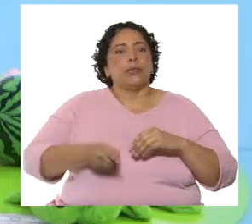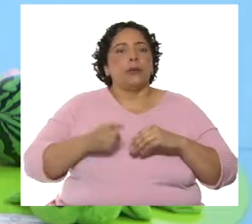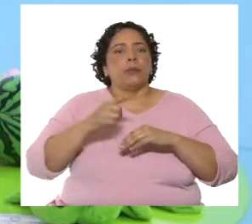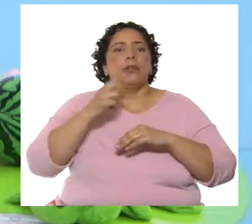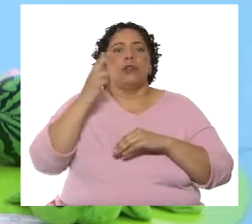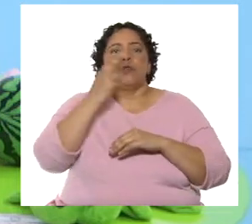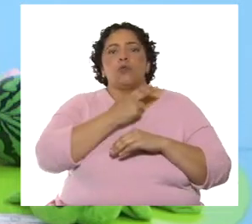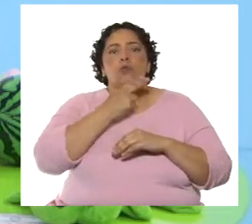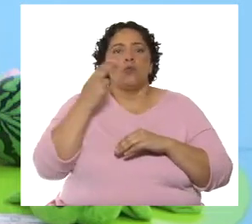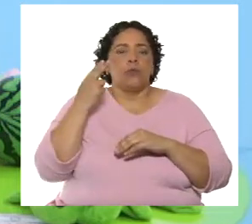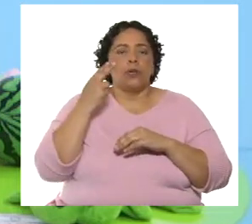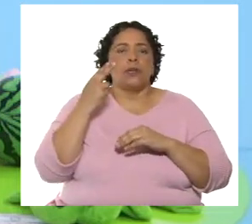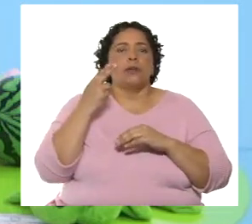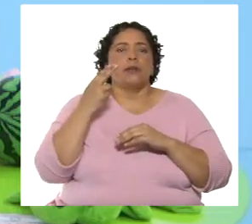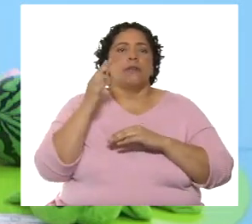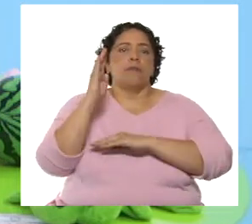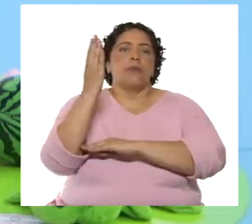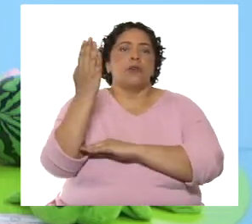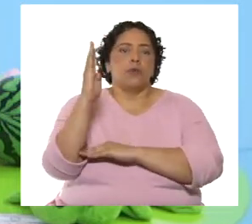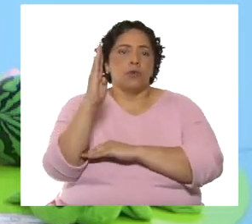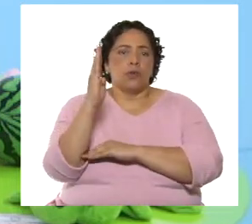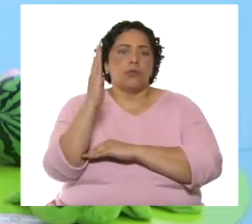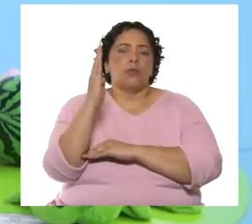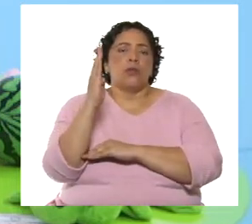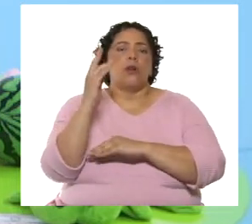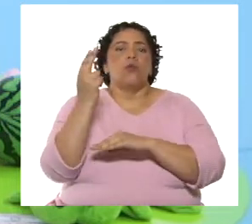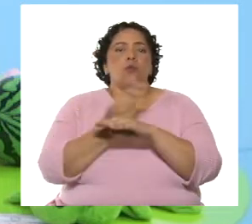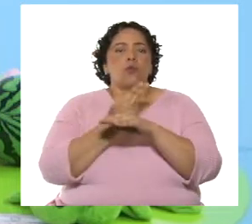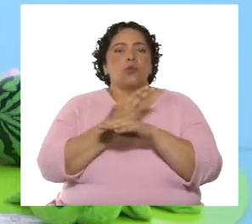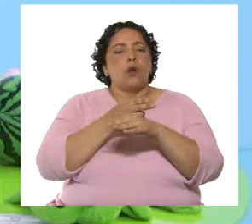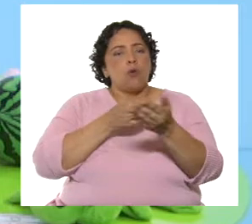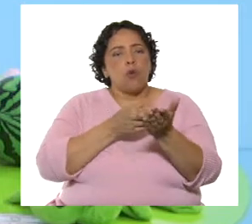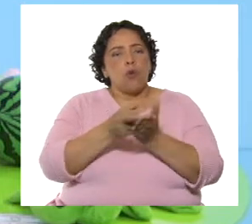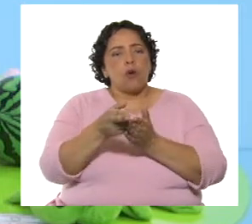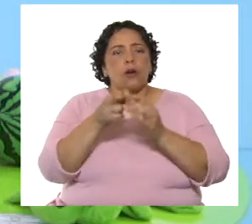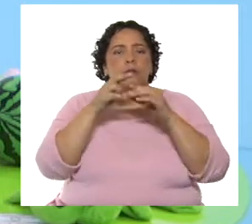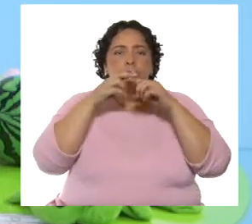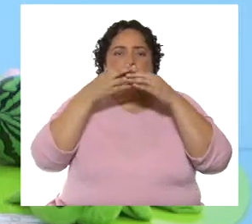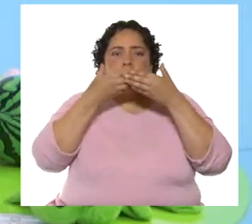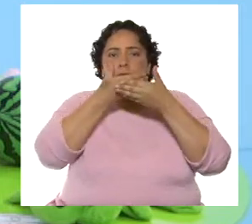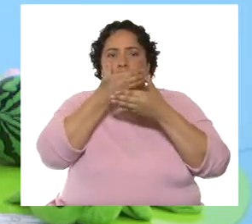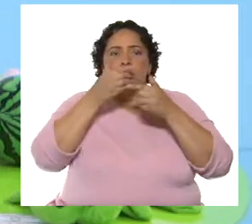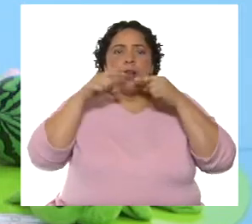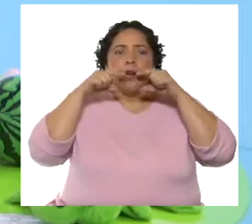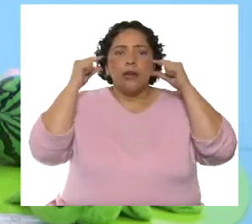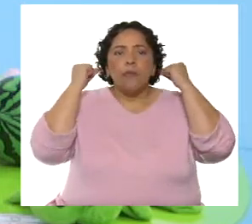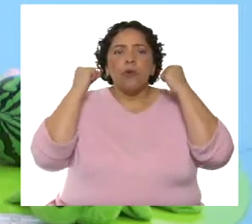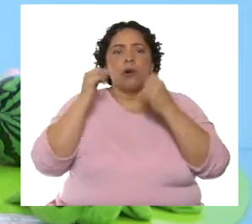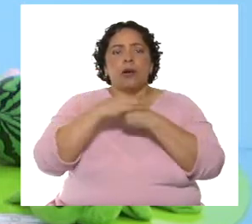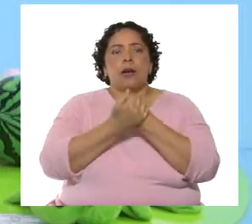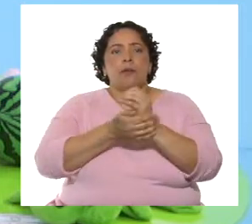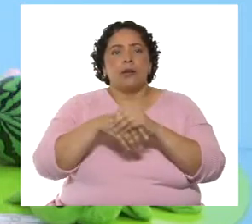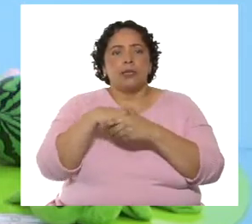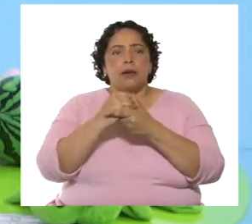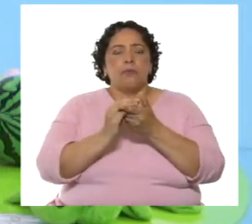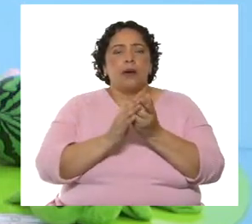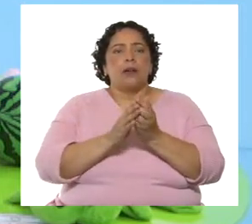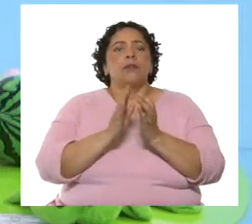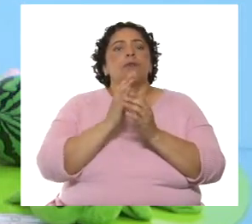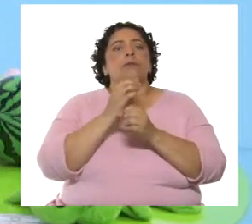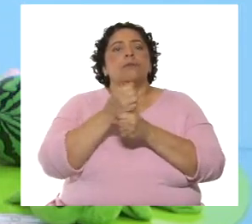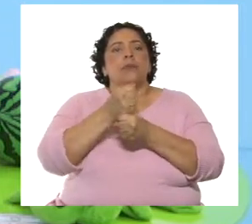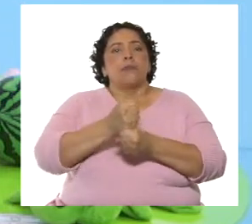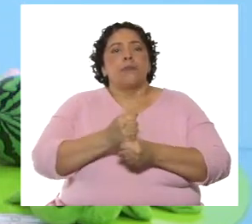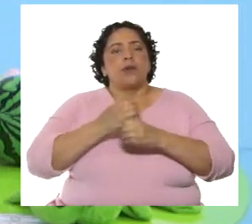cuanto a bioseguridad, que es utilizar correctamente el tapaboca y lavarse frecuentemente las manos. Espero que